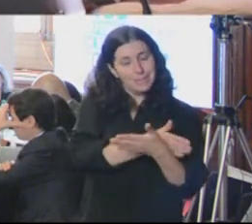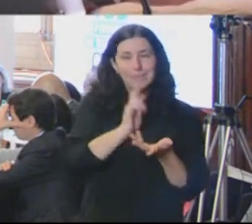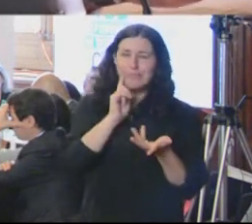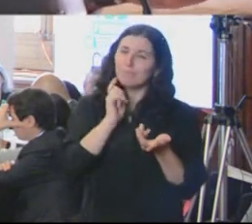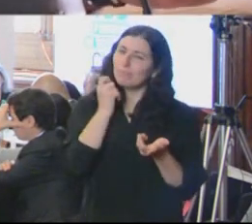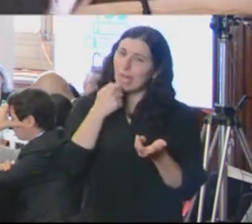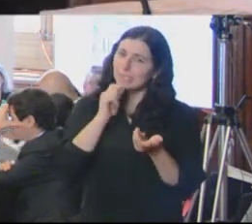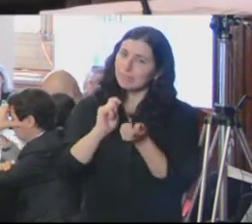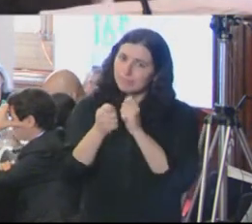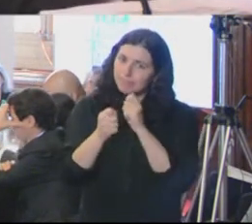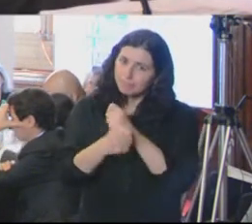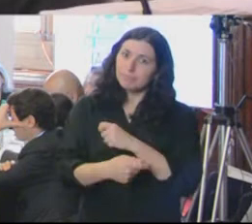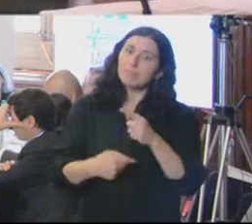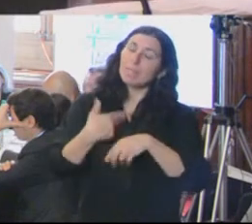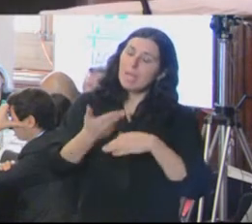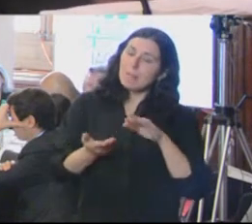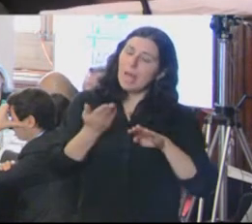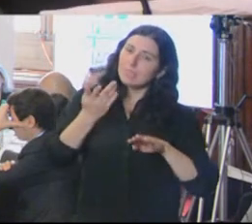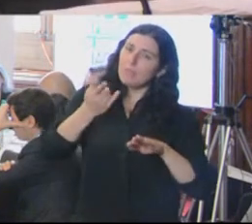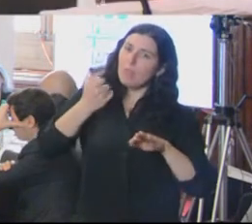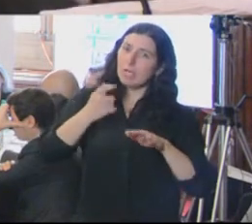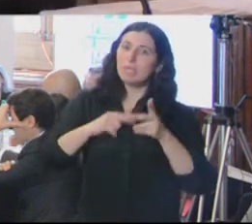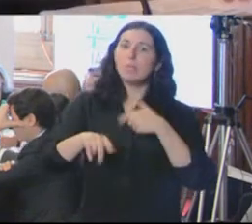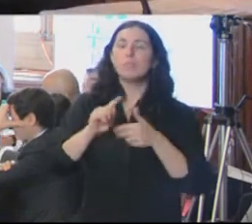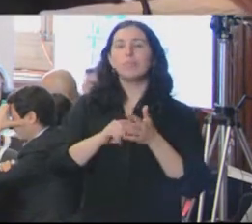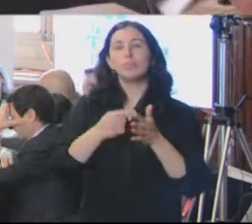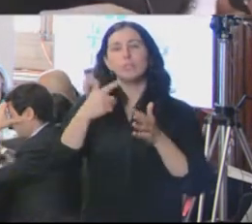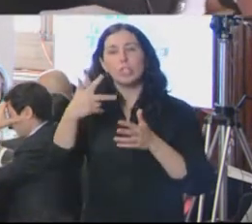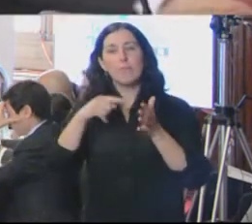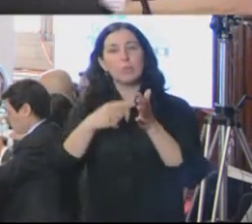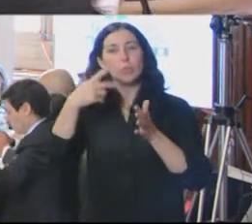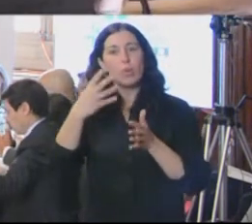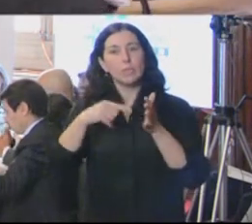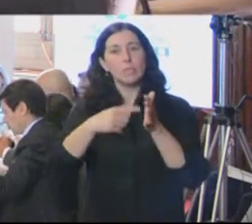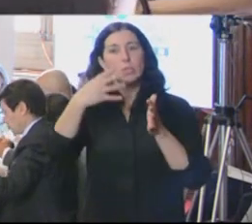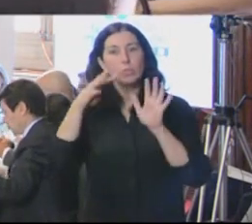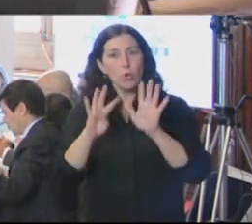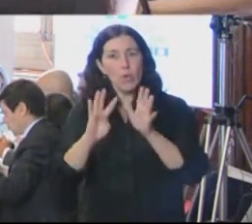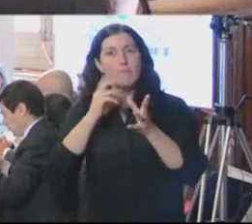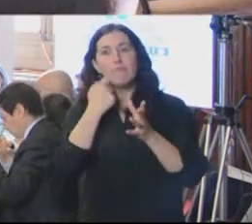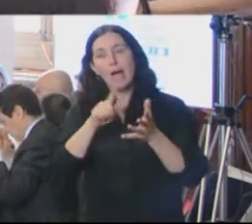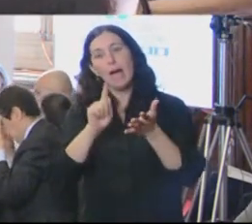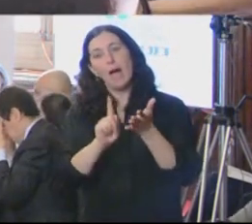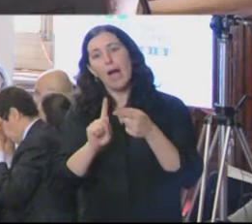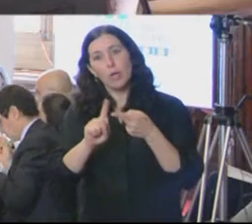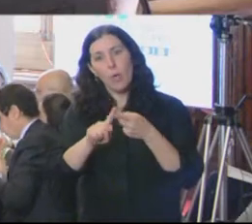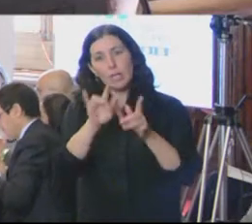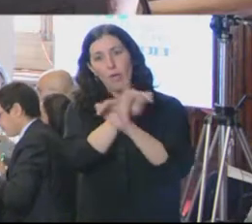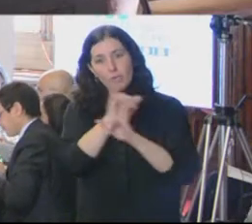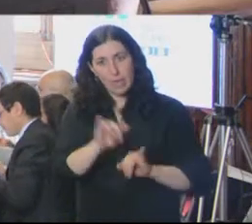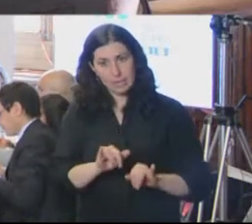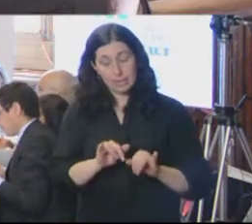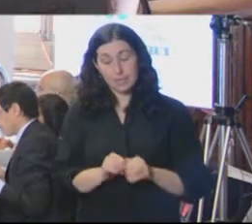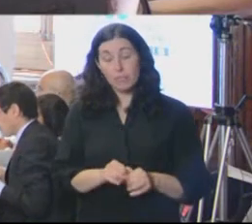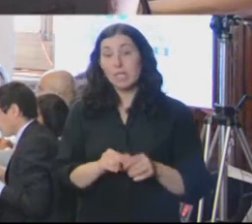ajuste y fortalecimiento en virtud del punto 3.4.9 del Acuerdo Final de Paz. La Comisión